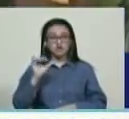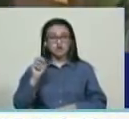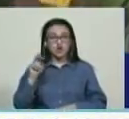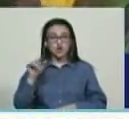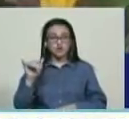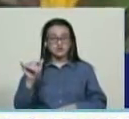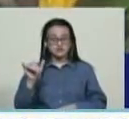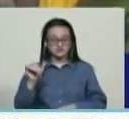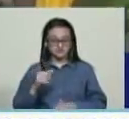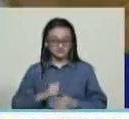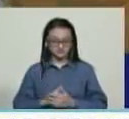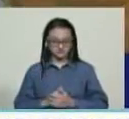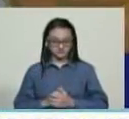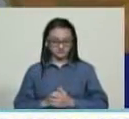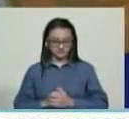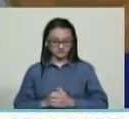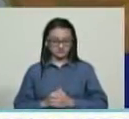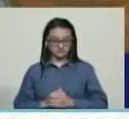Policía del Estado.